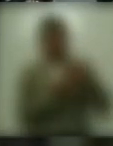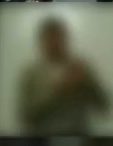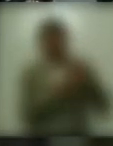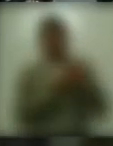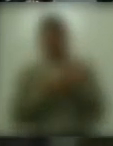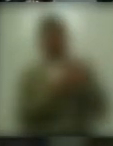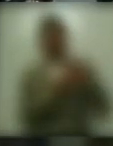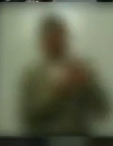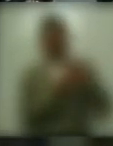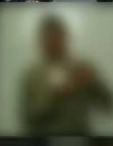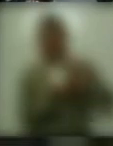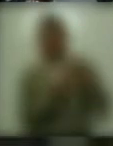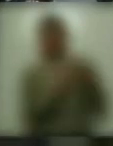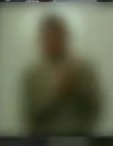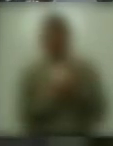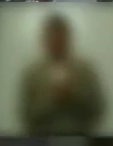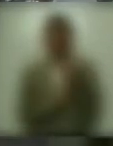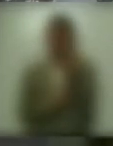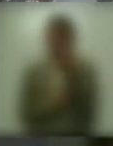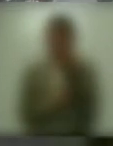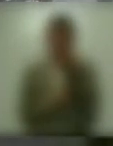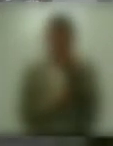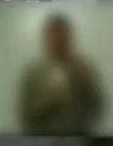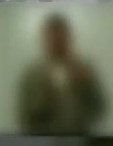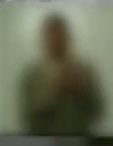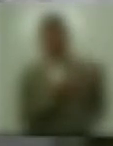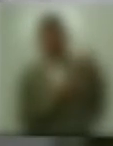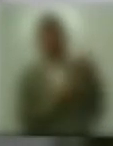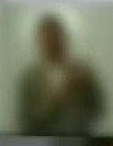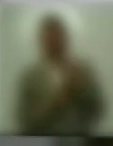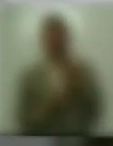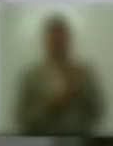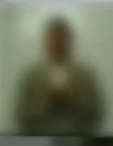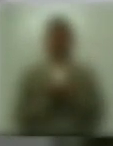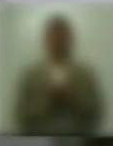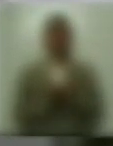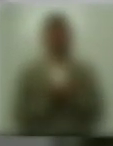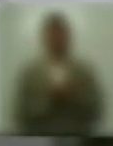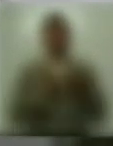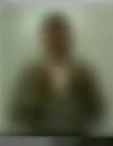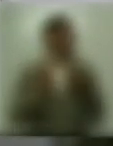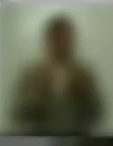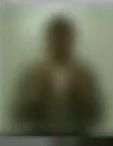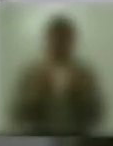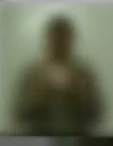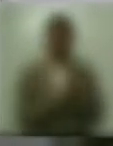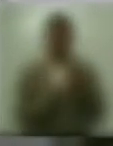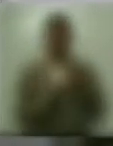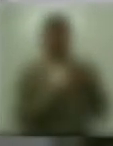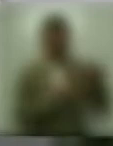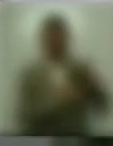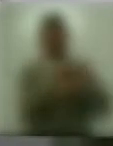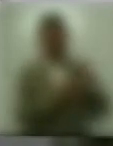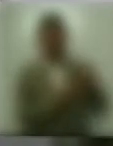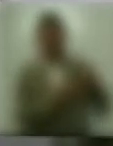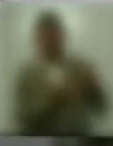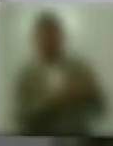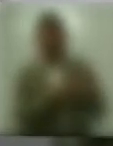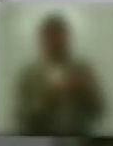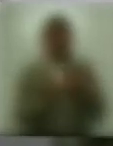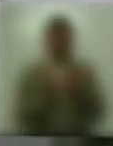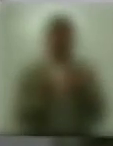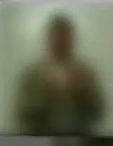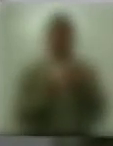acompañamiento. No queremos que nos hagan el trabajo. No queremos que sustituyan nuestras tareas o que reemplacen lo